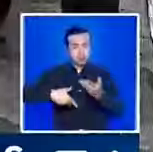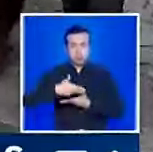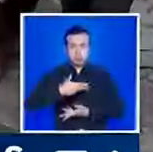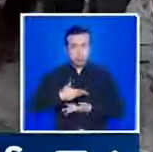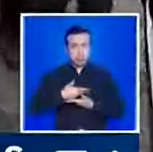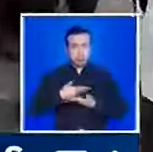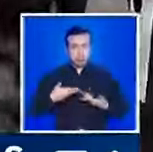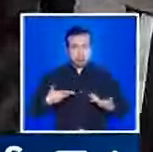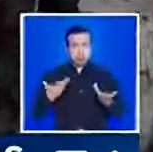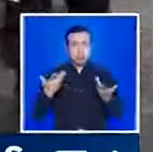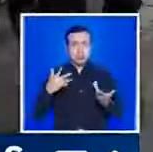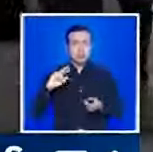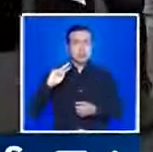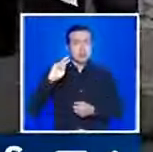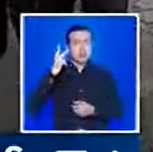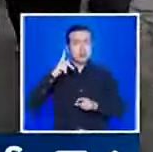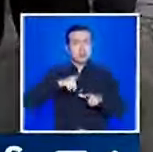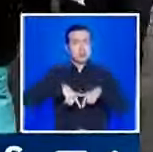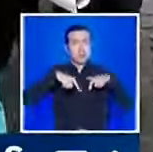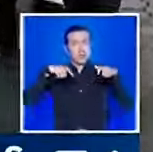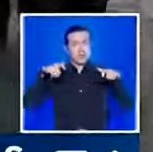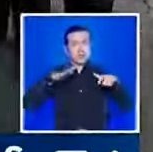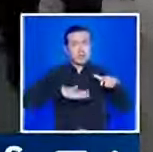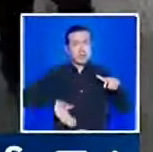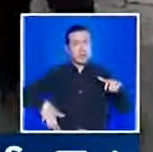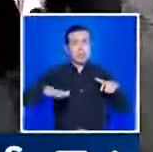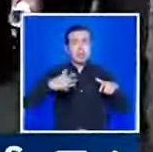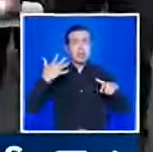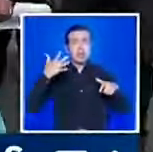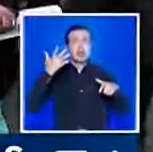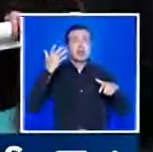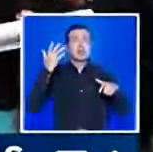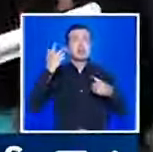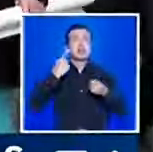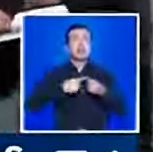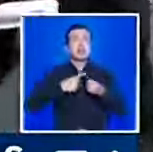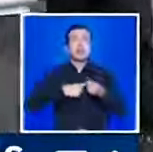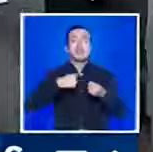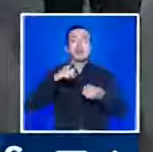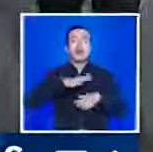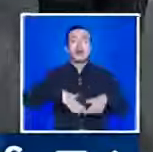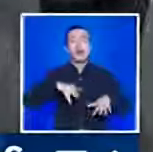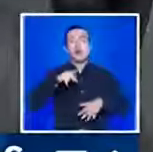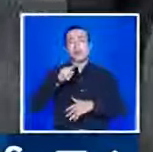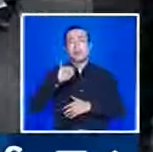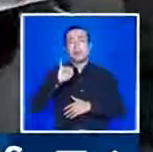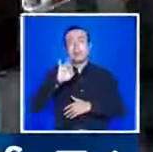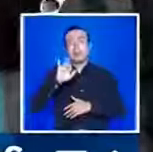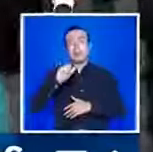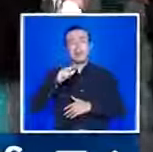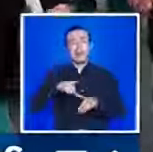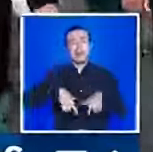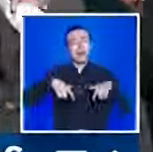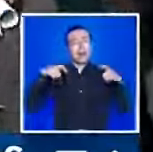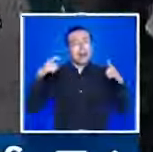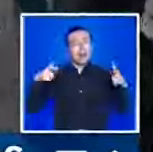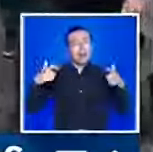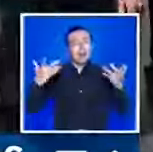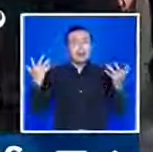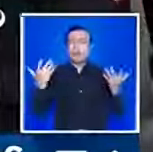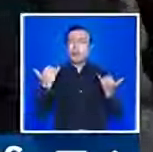parroquia de Pintac es la segunda más grande de aquí de la todo el distrito metropolitano, y estamos viviendo una época donde nosotros